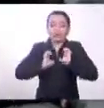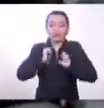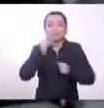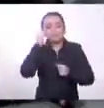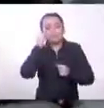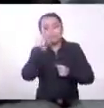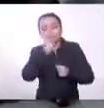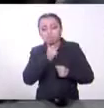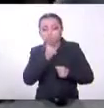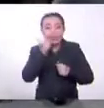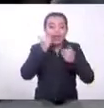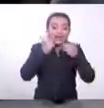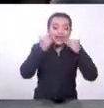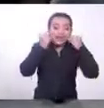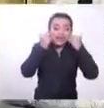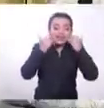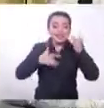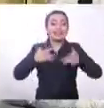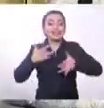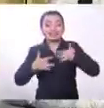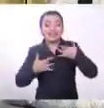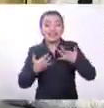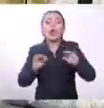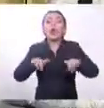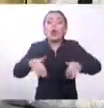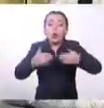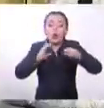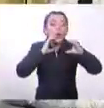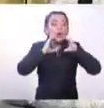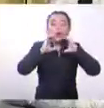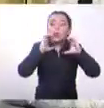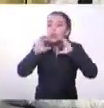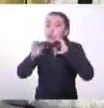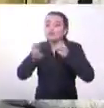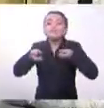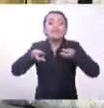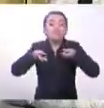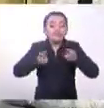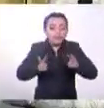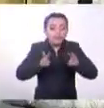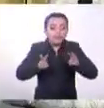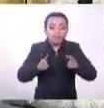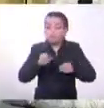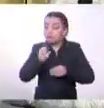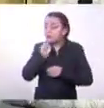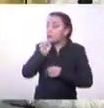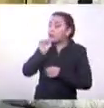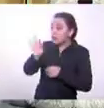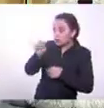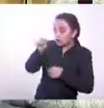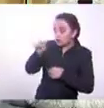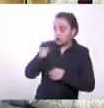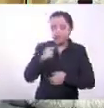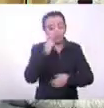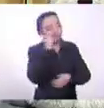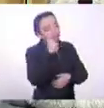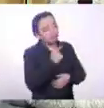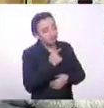nuestro sentimiento, con la manera en que nos comunicamos, podemos sentir a alguien, hacer sentir a alguien triste o alegre. Así es.